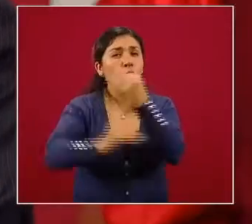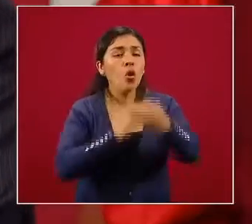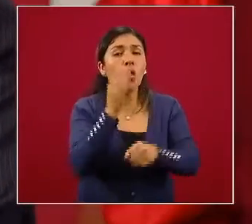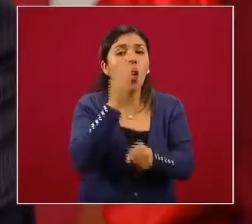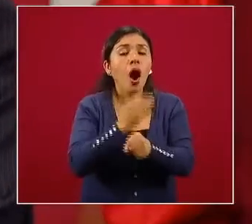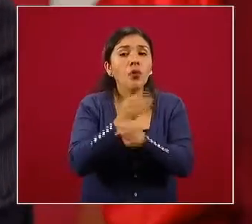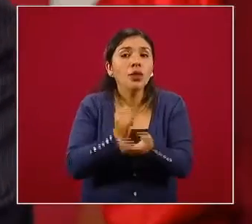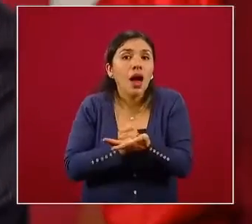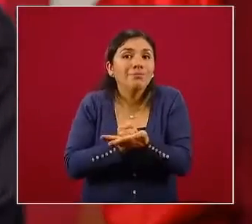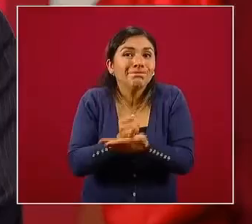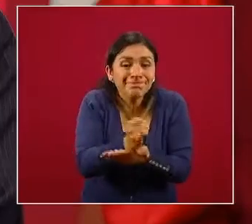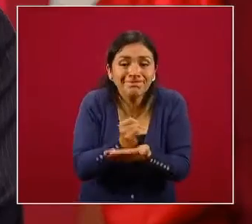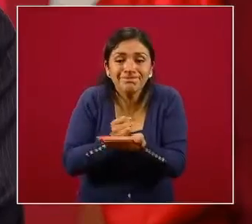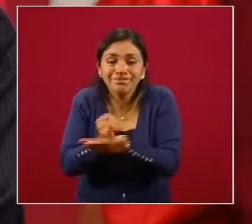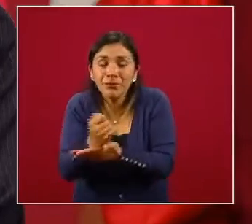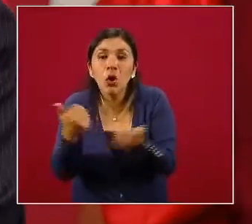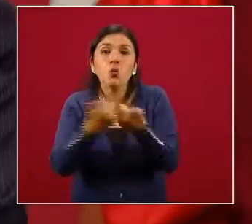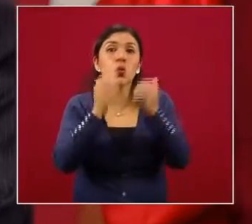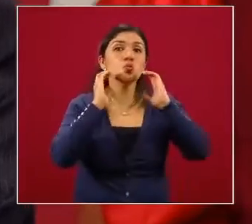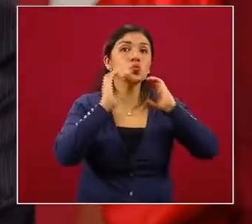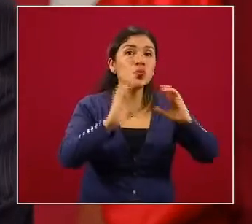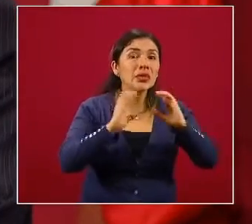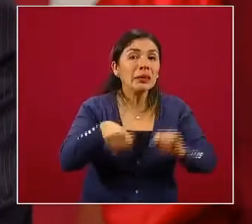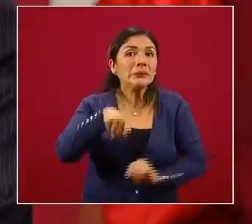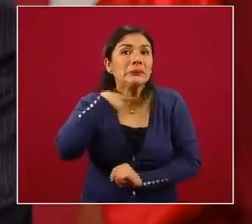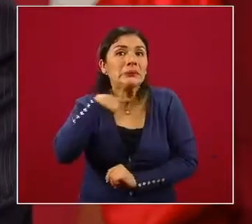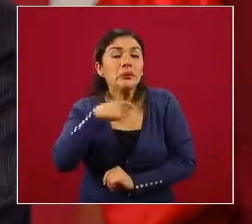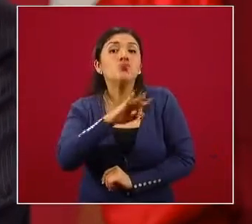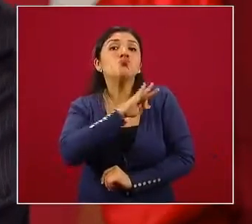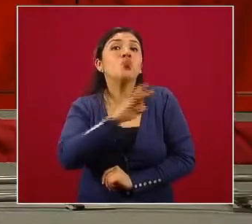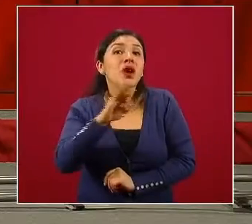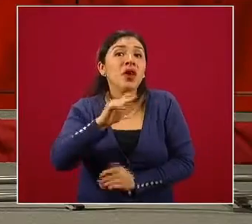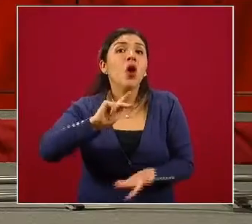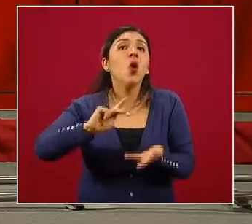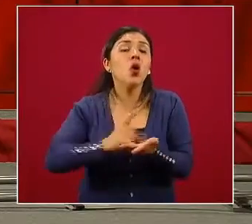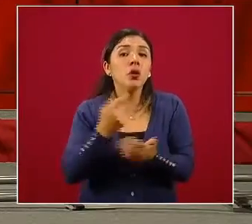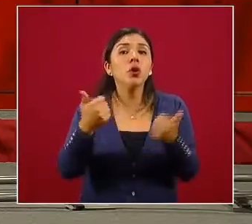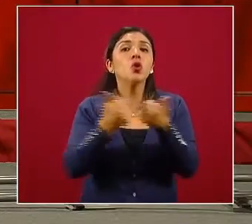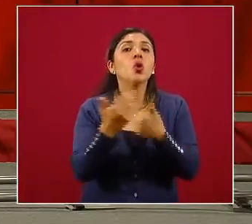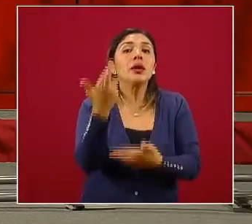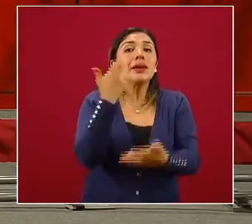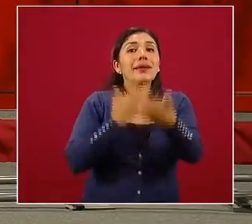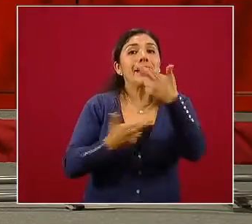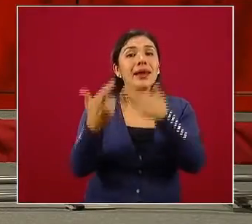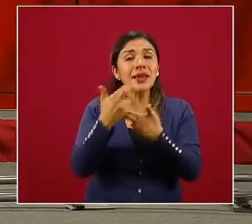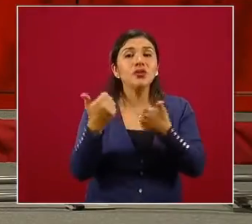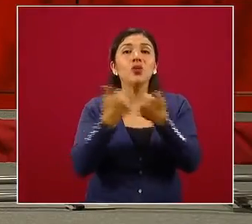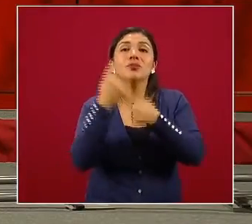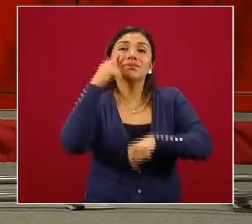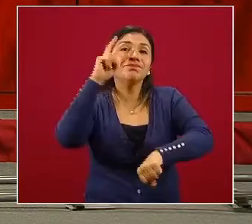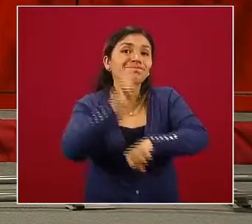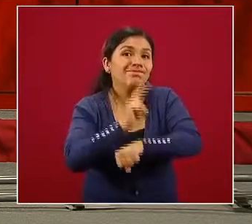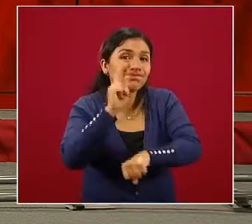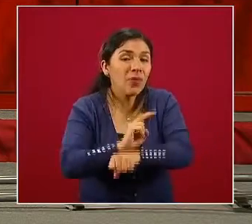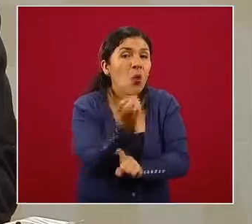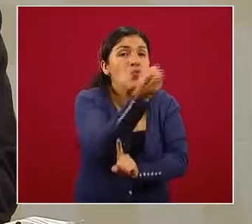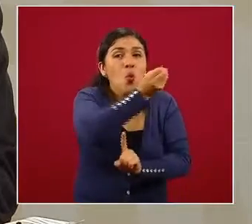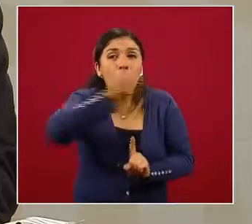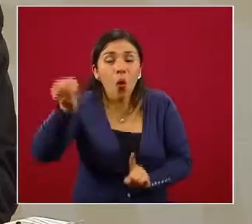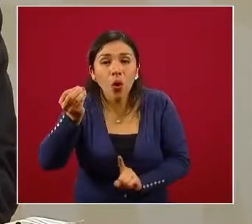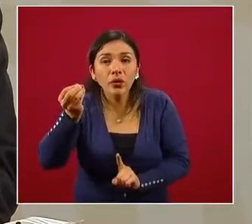tomando decisiones cautelosas para un retorno ordenado, supervisado